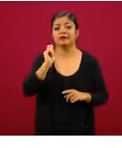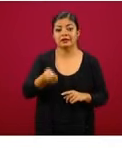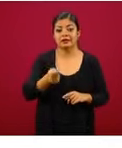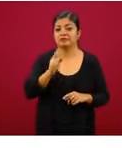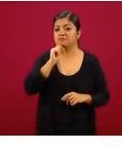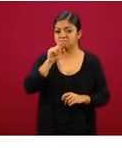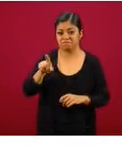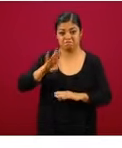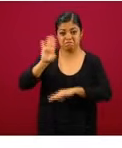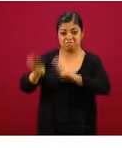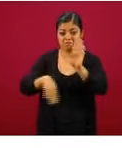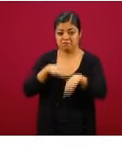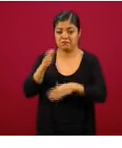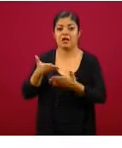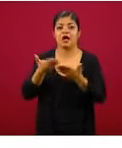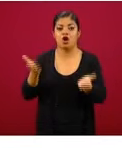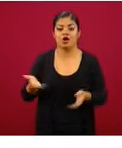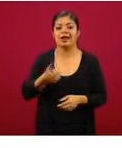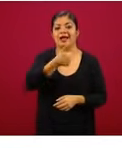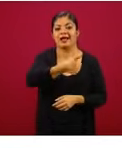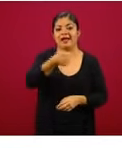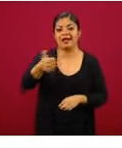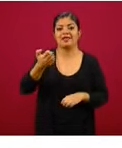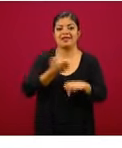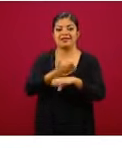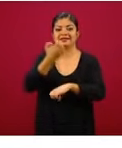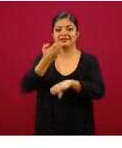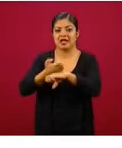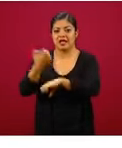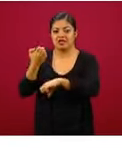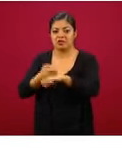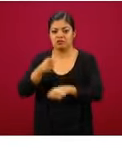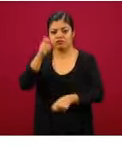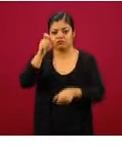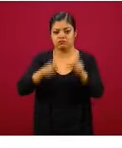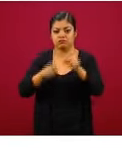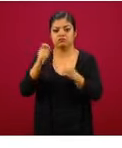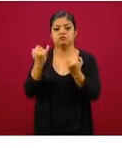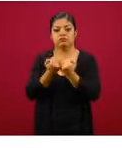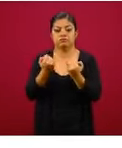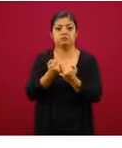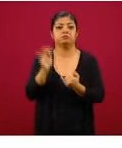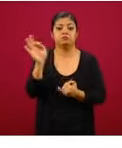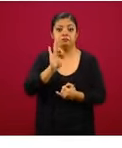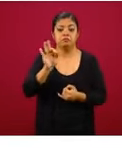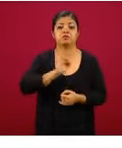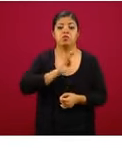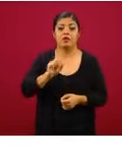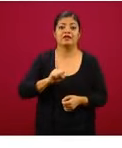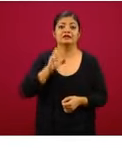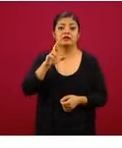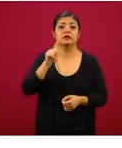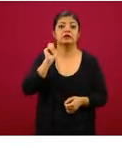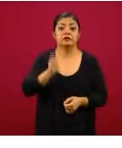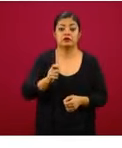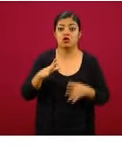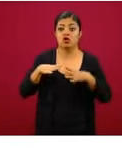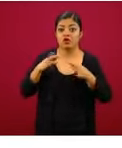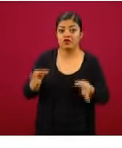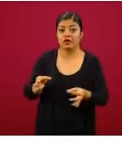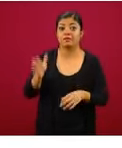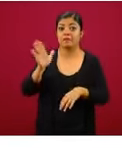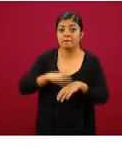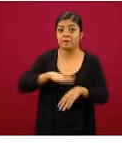misma carga de defunciones por cada una de las entidades federativas y también con la expectativa que podemos tener de que se confirmen todavía